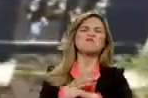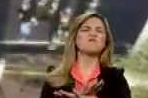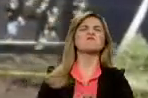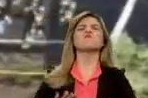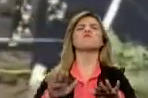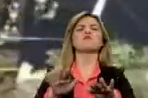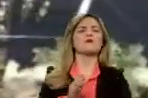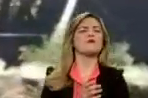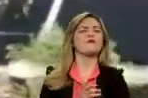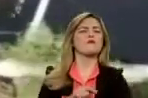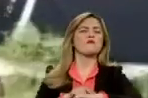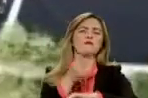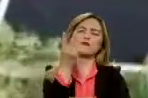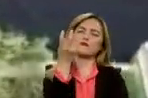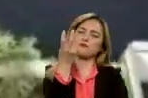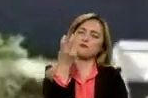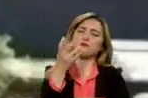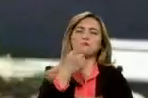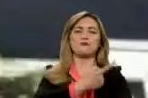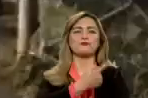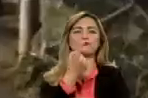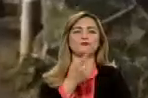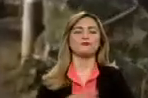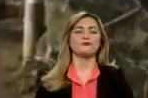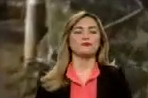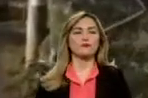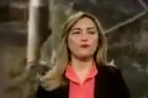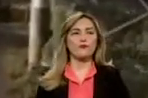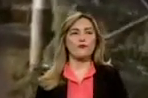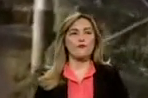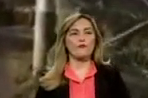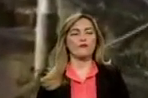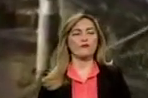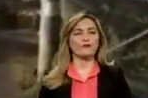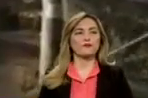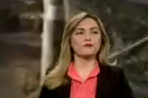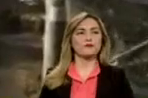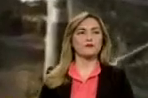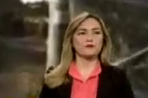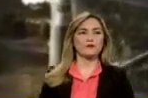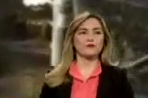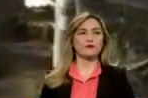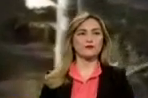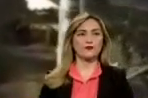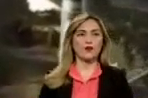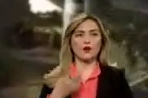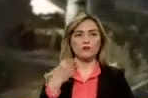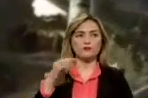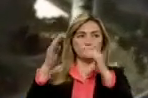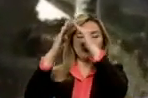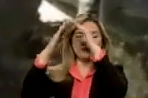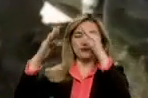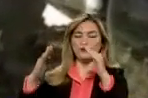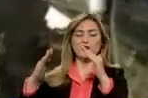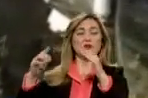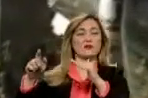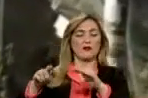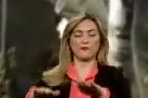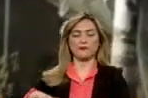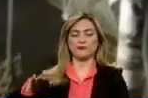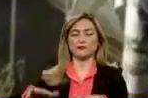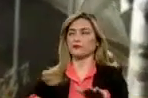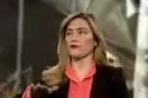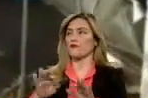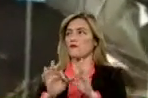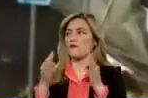aproximadamente al mediodía. Y fue prácticamente, quedó así esta vivienda. En el lodo, el primer paso de la